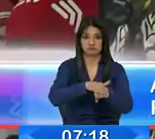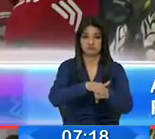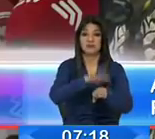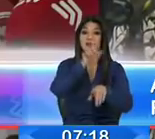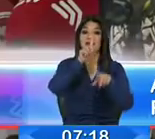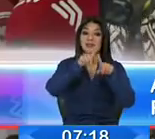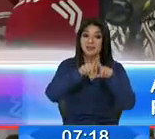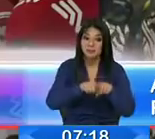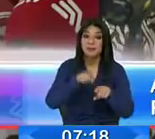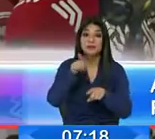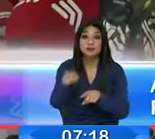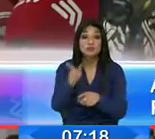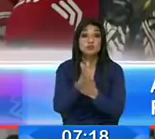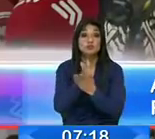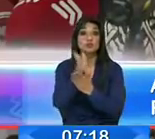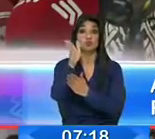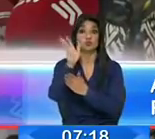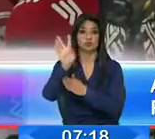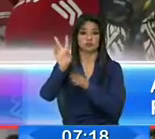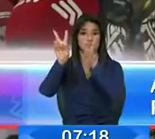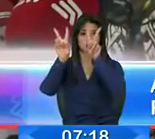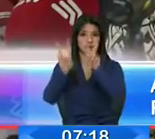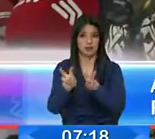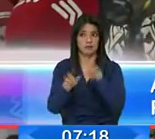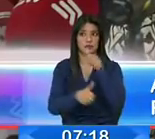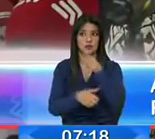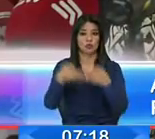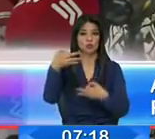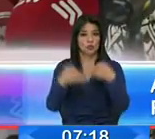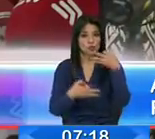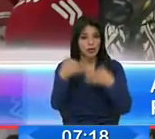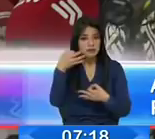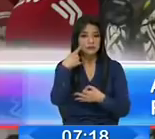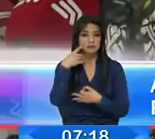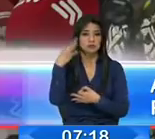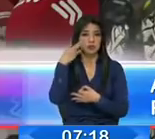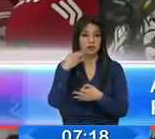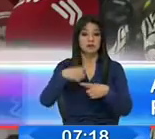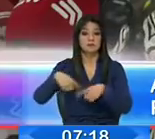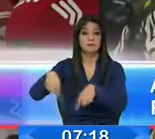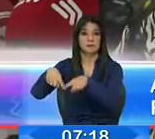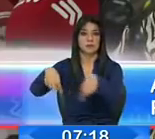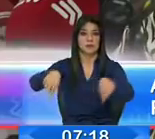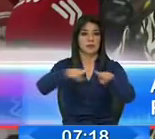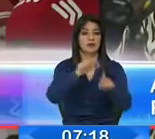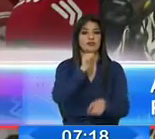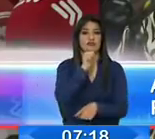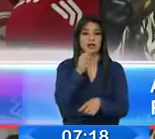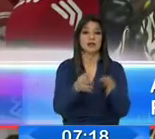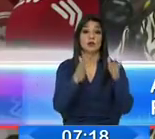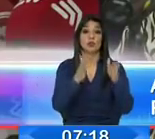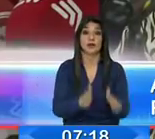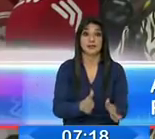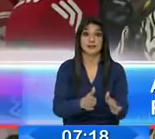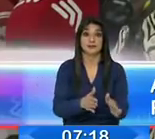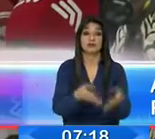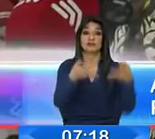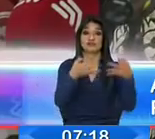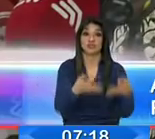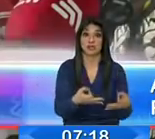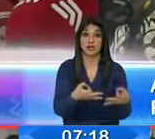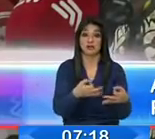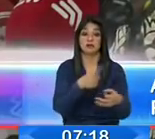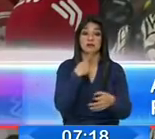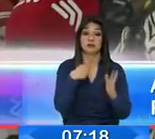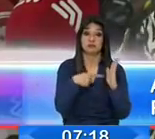especialidad, a los señores conjueces o conjuezas en las salas en las que faltan jueces titulares. Esto es en la sala